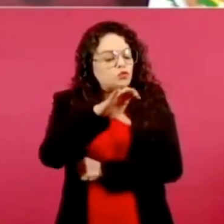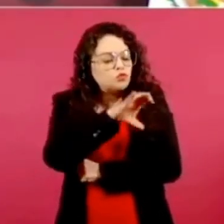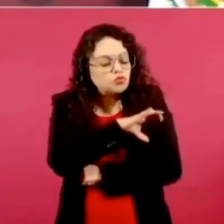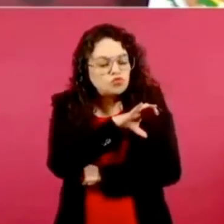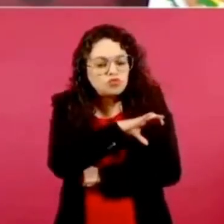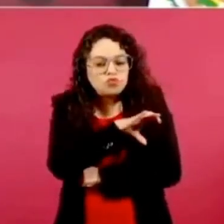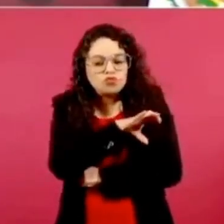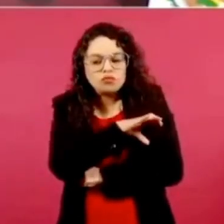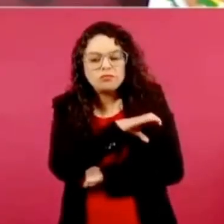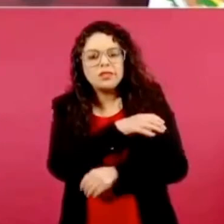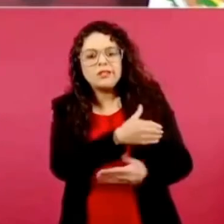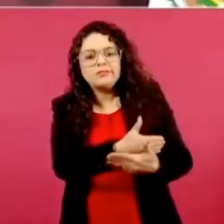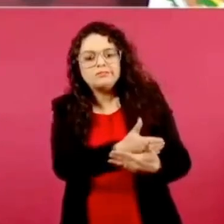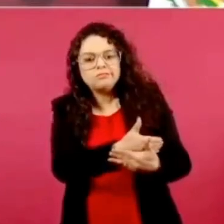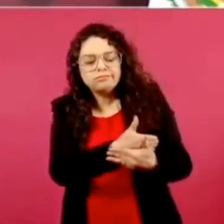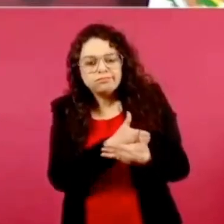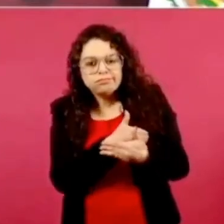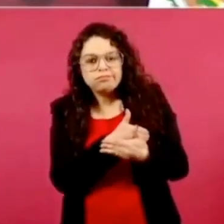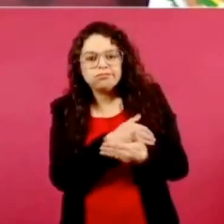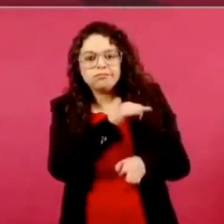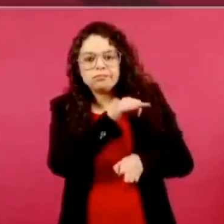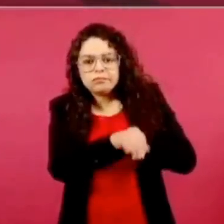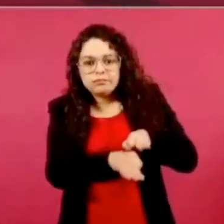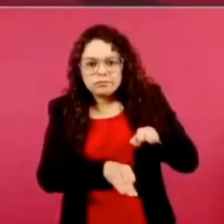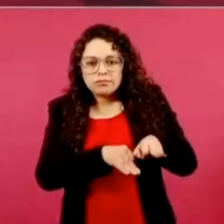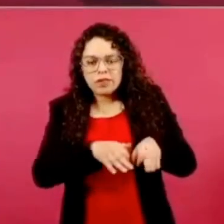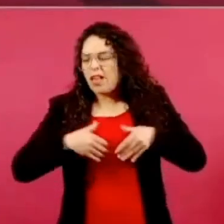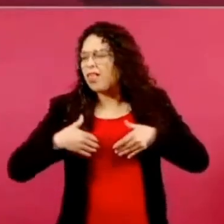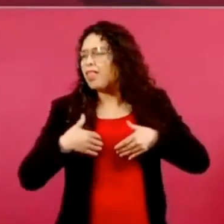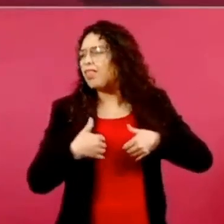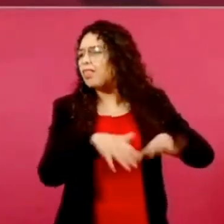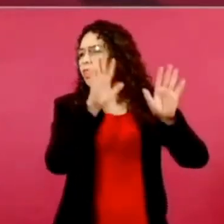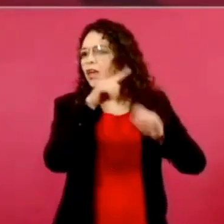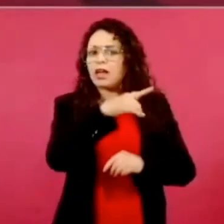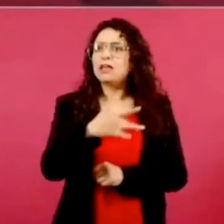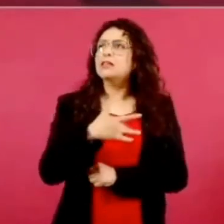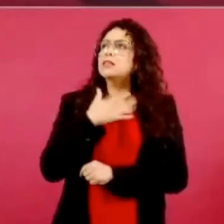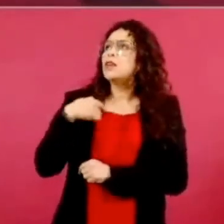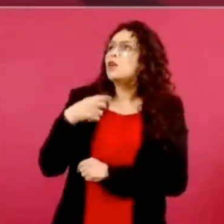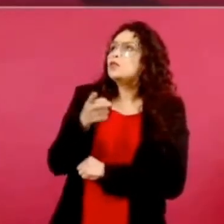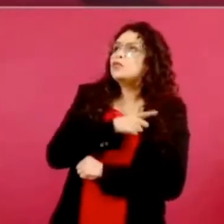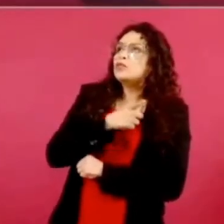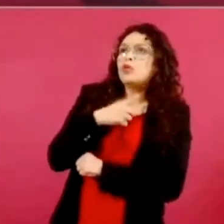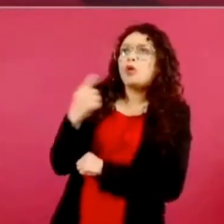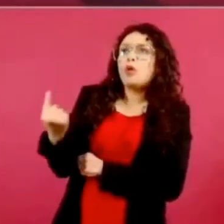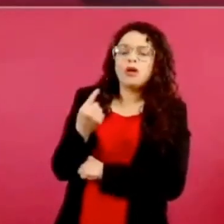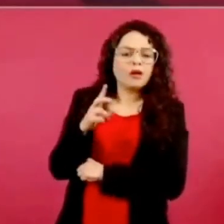que no se sientan solos y que no busquen